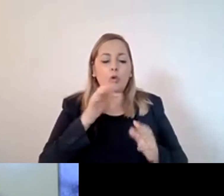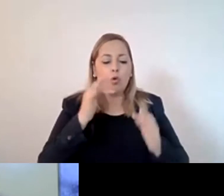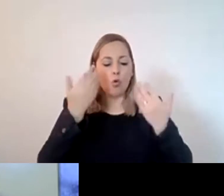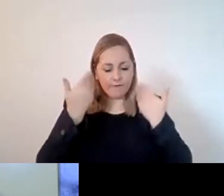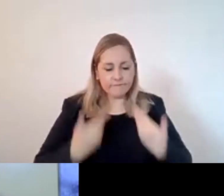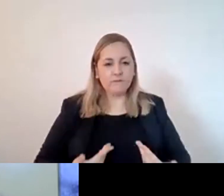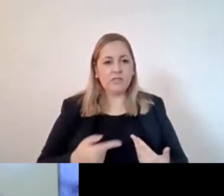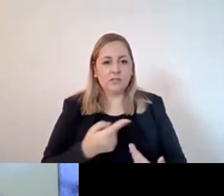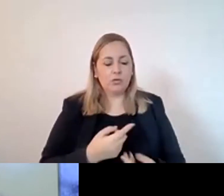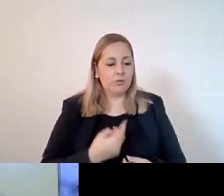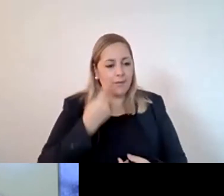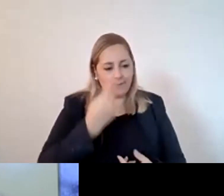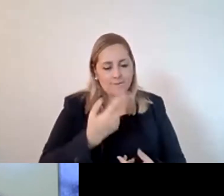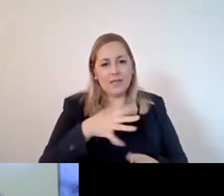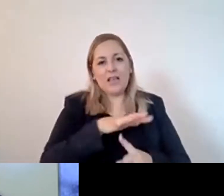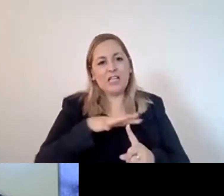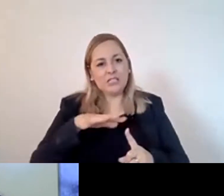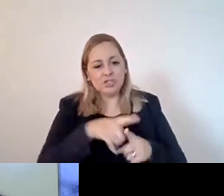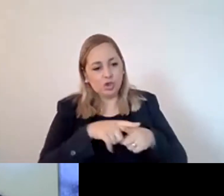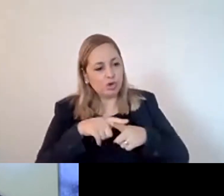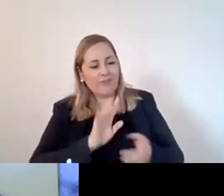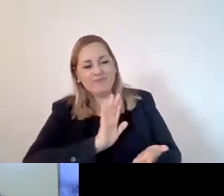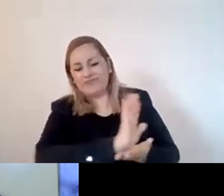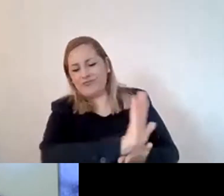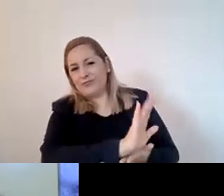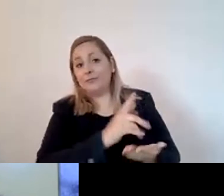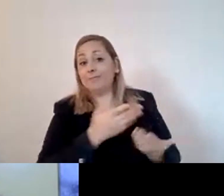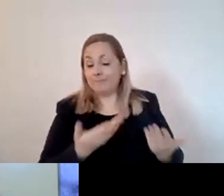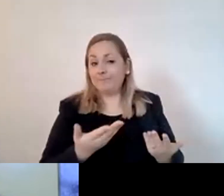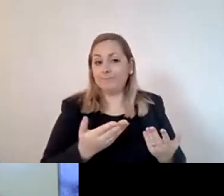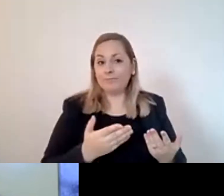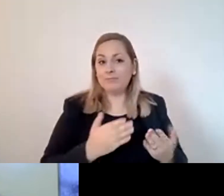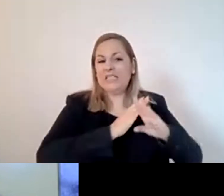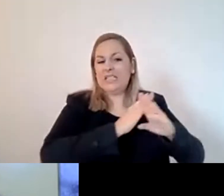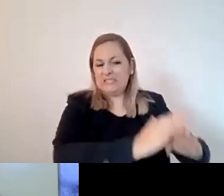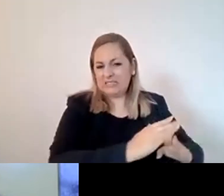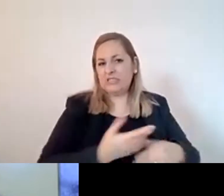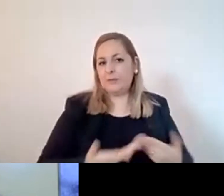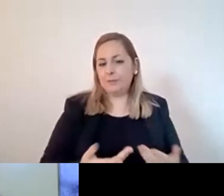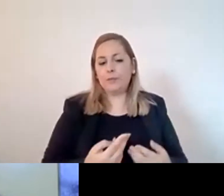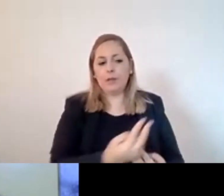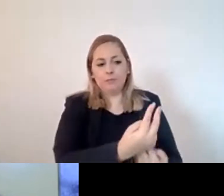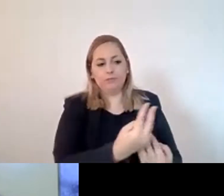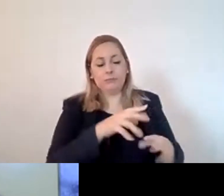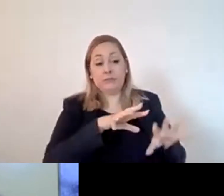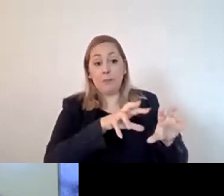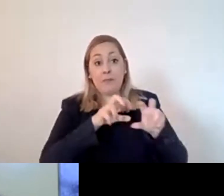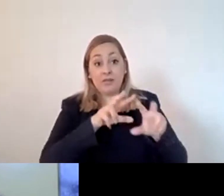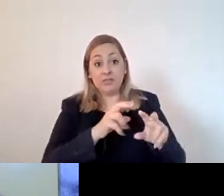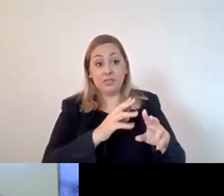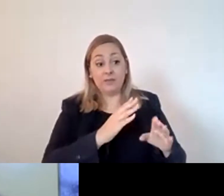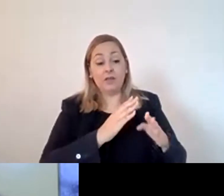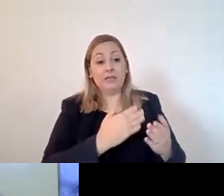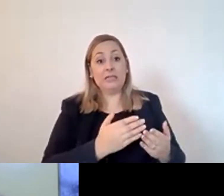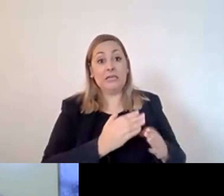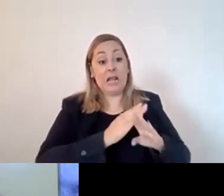lo que sobreviene la sociedad los rechaza. Entonces puede que el nivel de rechazo, el percibido, hay que ver mucho cómo está